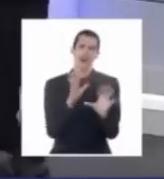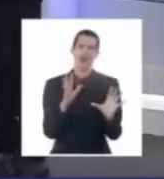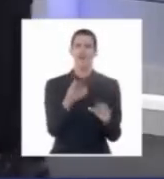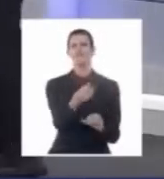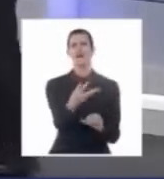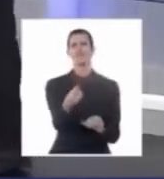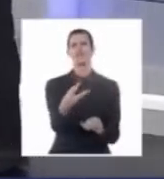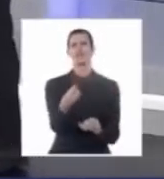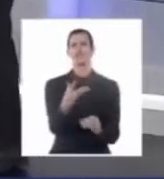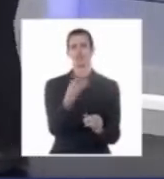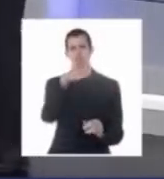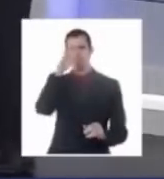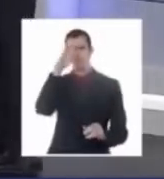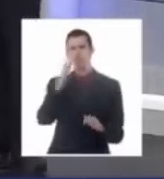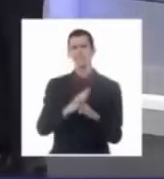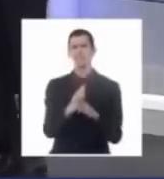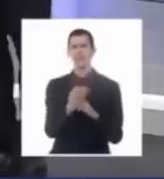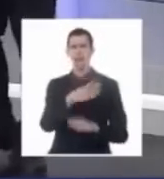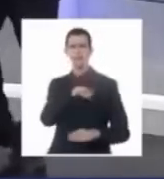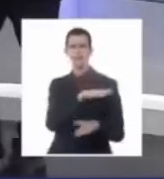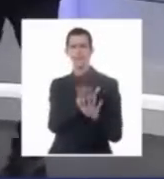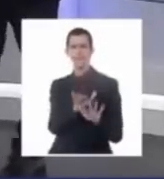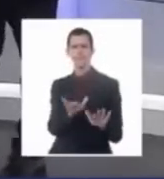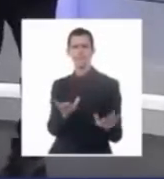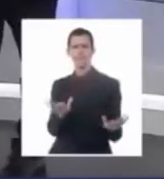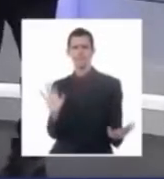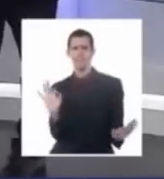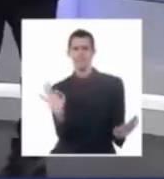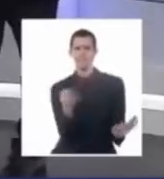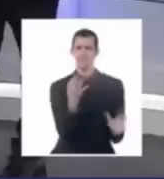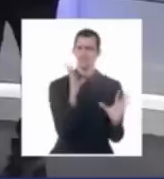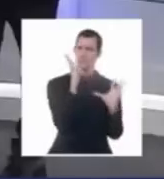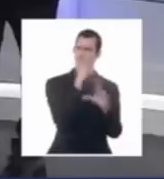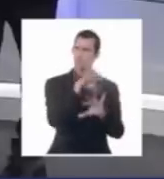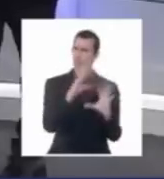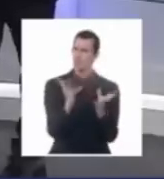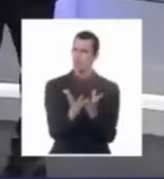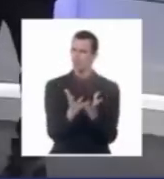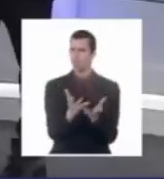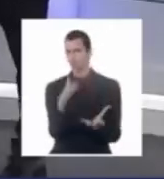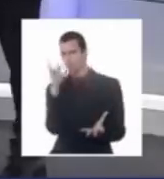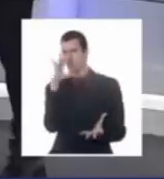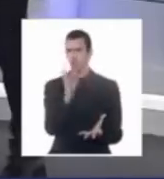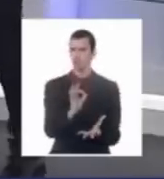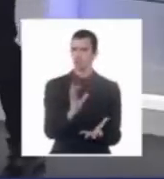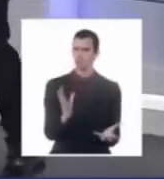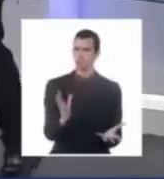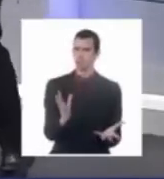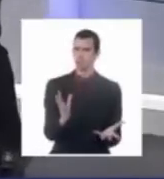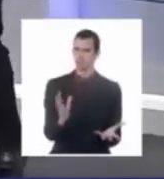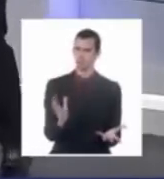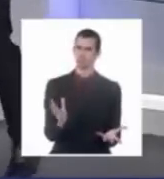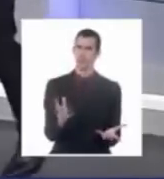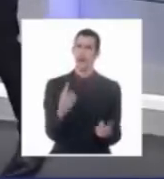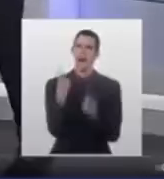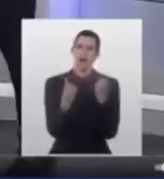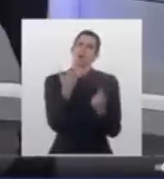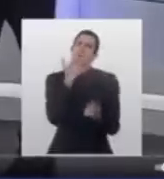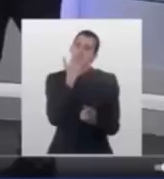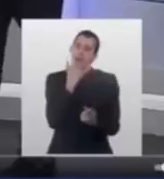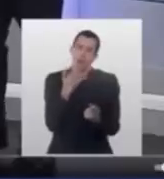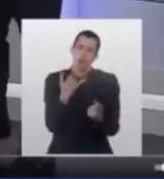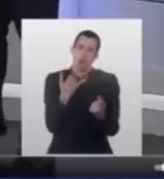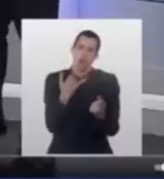sin Buscar otros ejemplos porque pudiéramos incluso herir esa sensibilidades Espérate Espérate verde